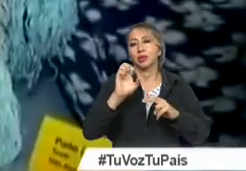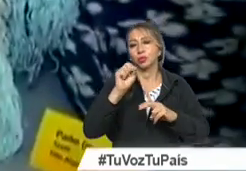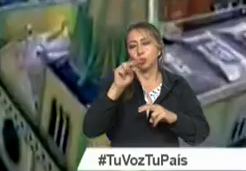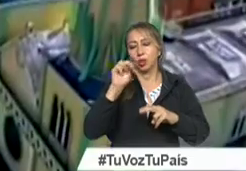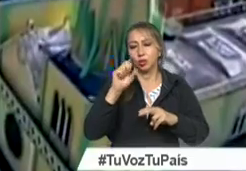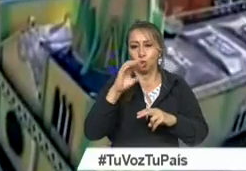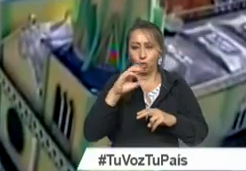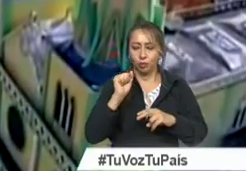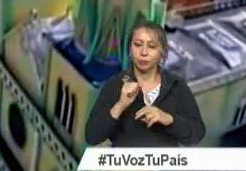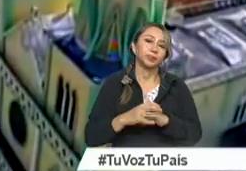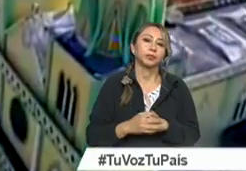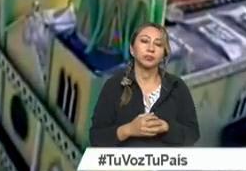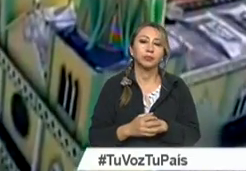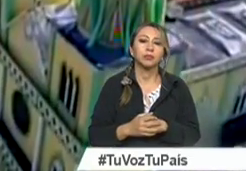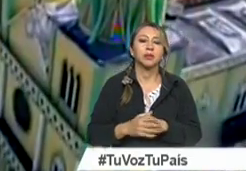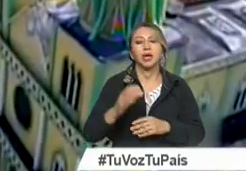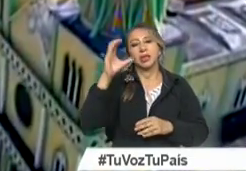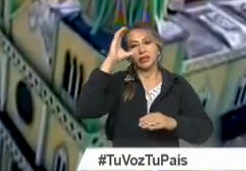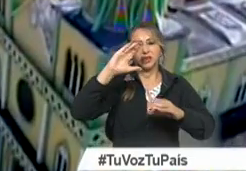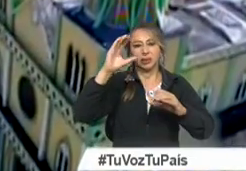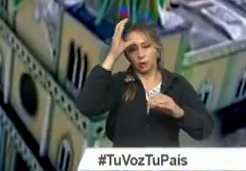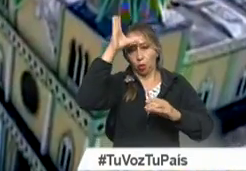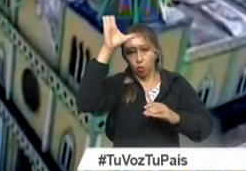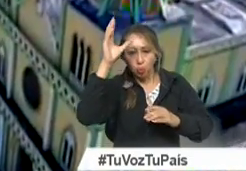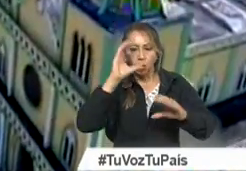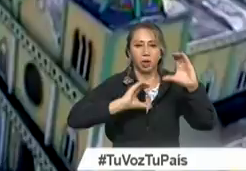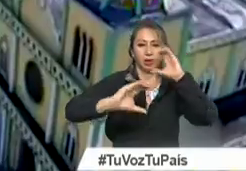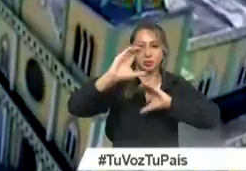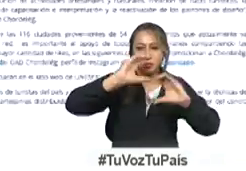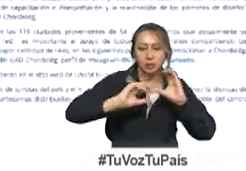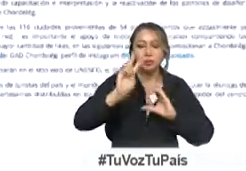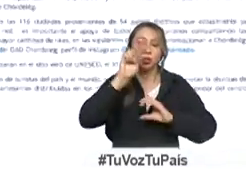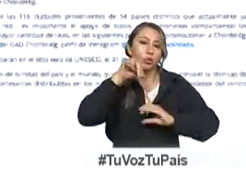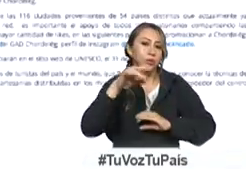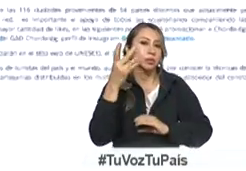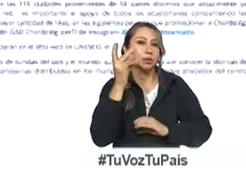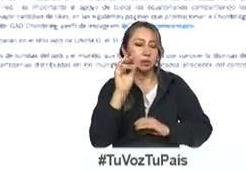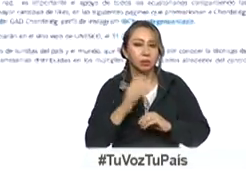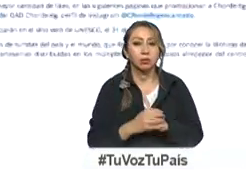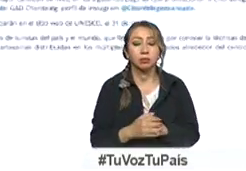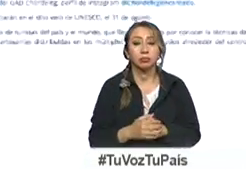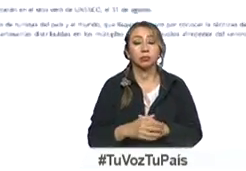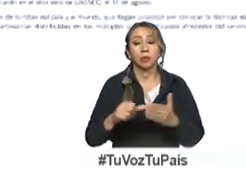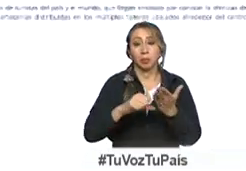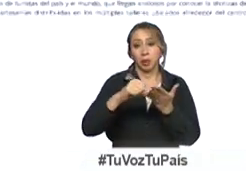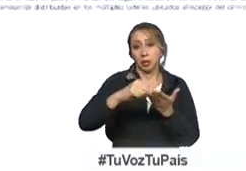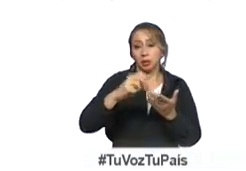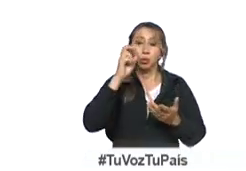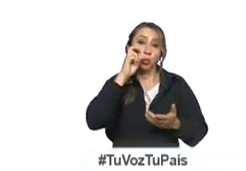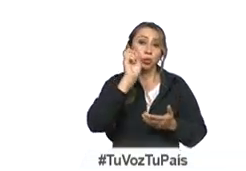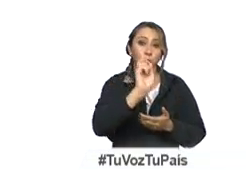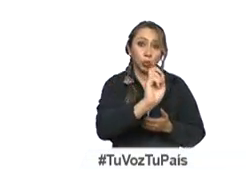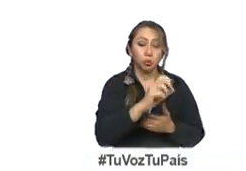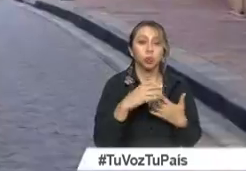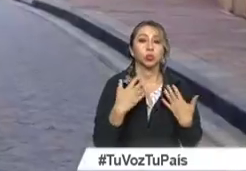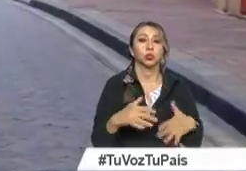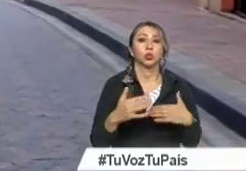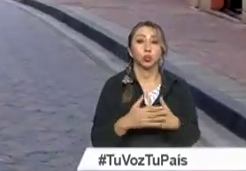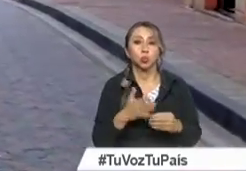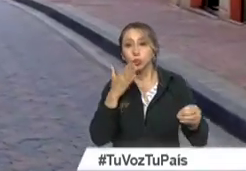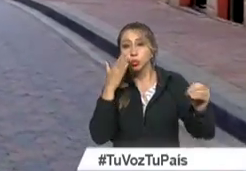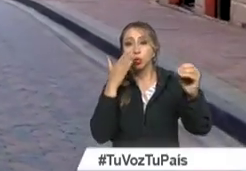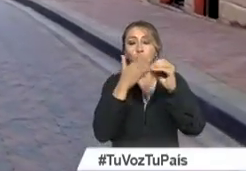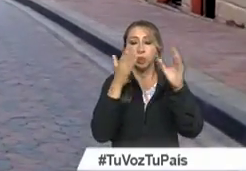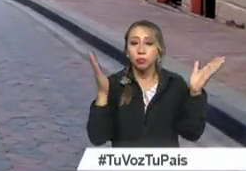la educación la ciencia y la cultura unesco 2017 según el ministerio de turismo la red tiene como objetivo